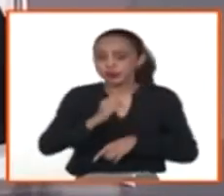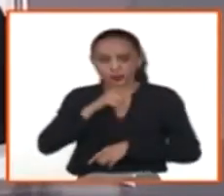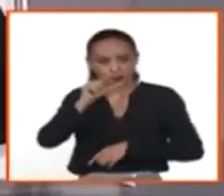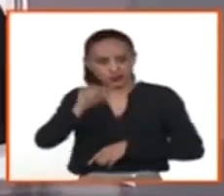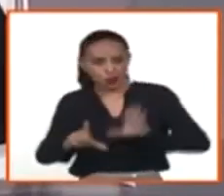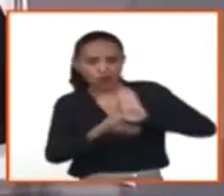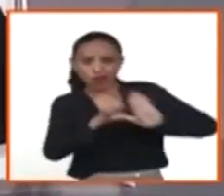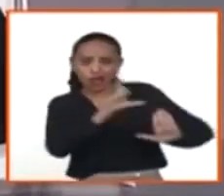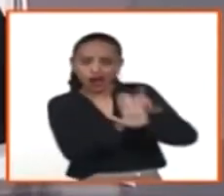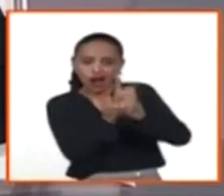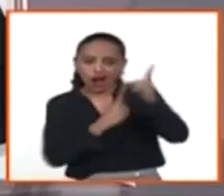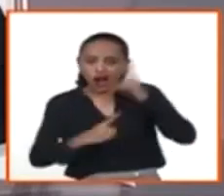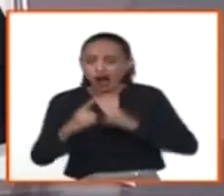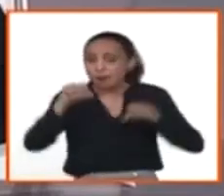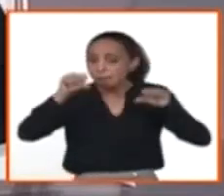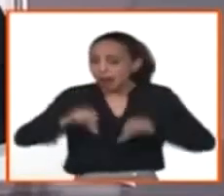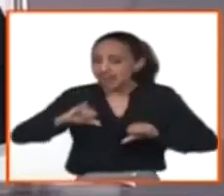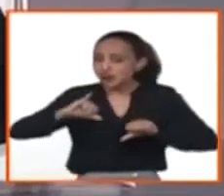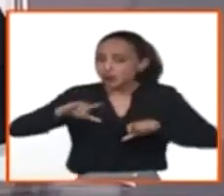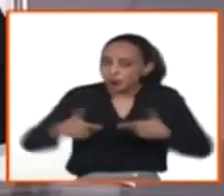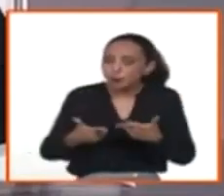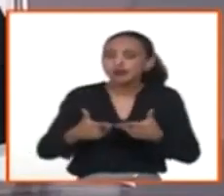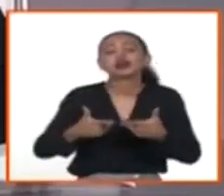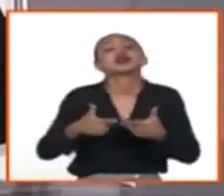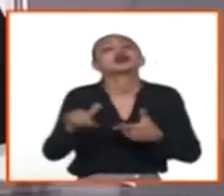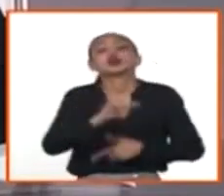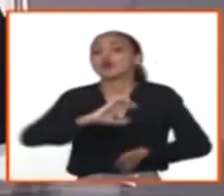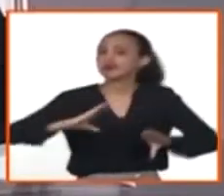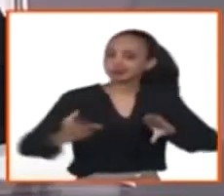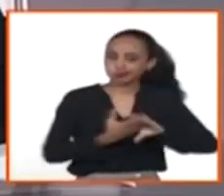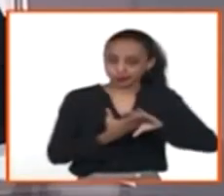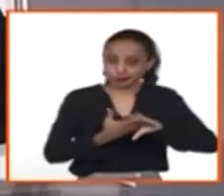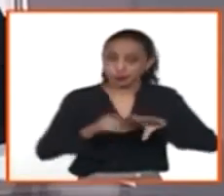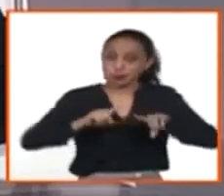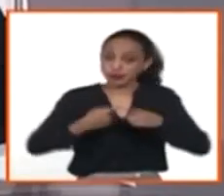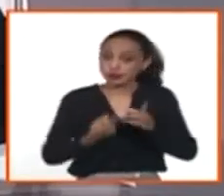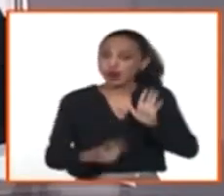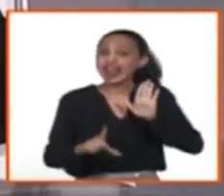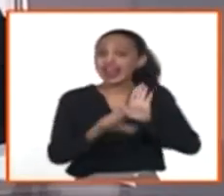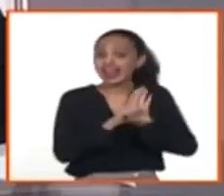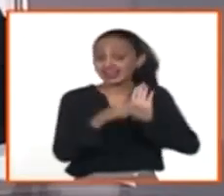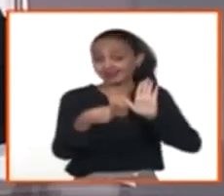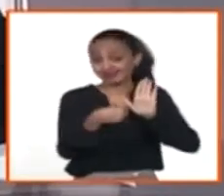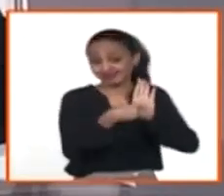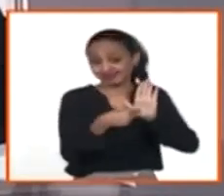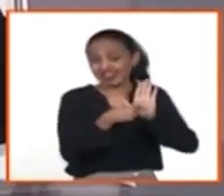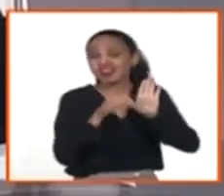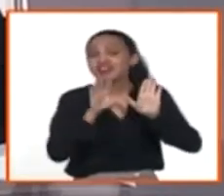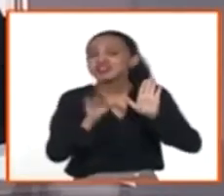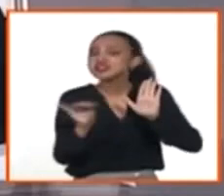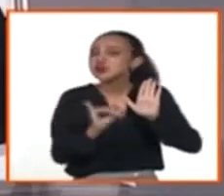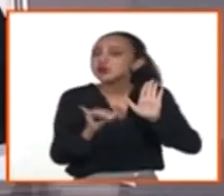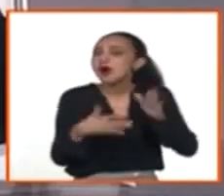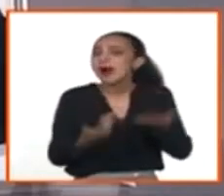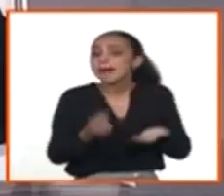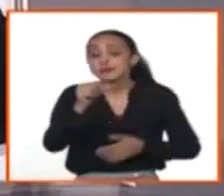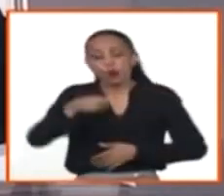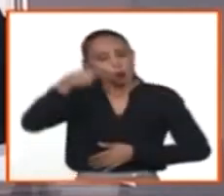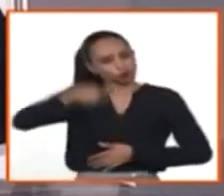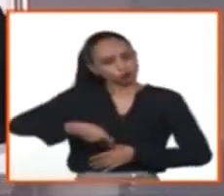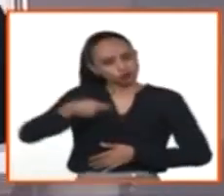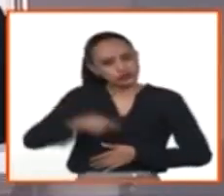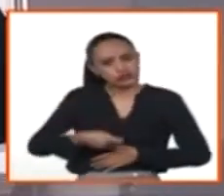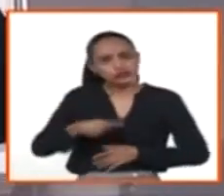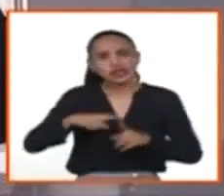no lo cumplan. Y la ley también está previendo, por supuesto, mecanismos para el acceso a la justicia, a los tribunales,